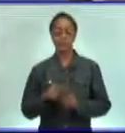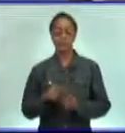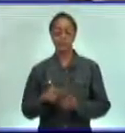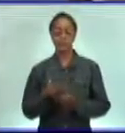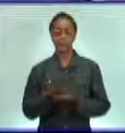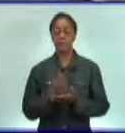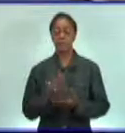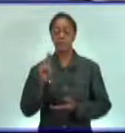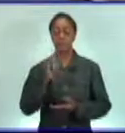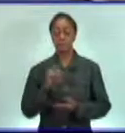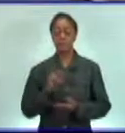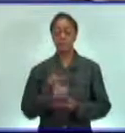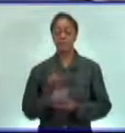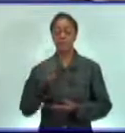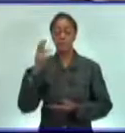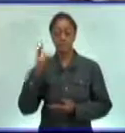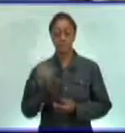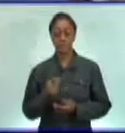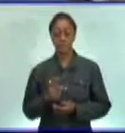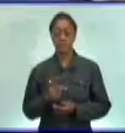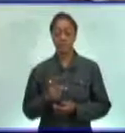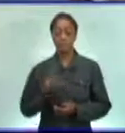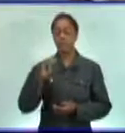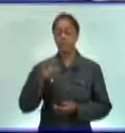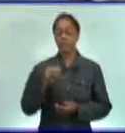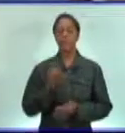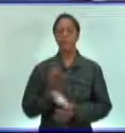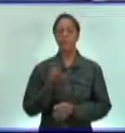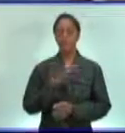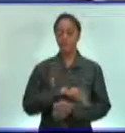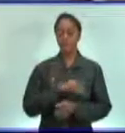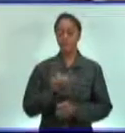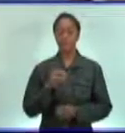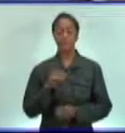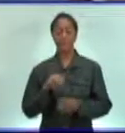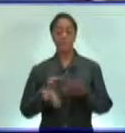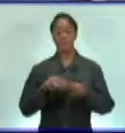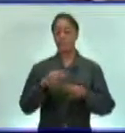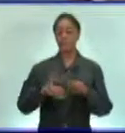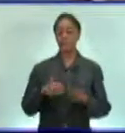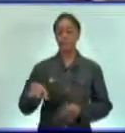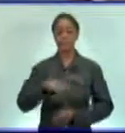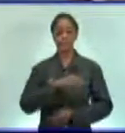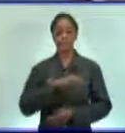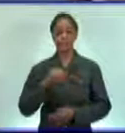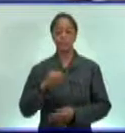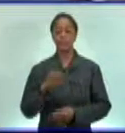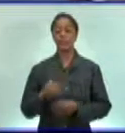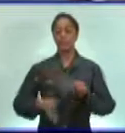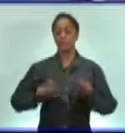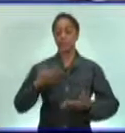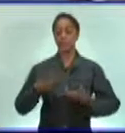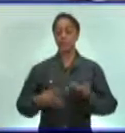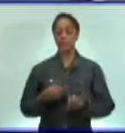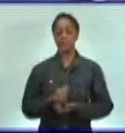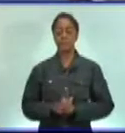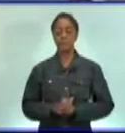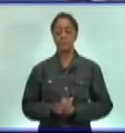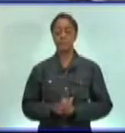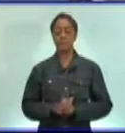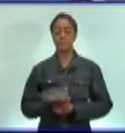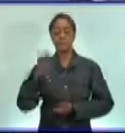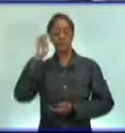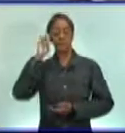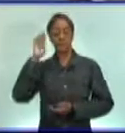estudiar la unidad en las páginas que les orientamos para poder realizar toda esta actividad.